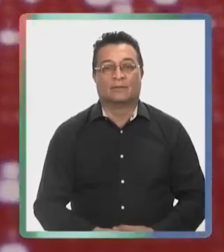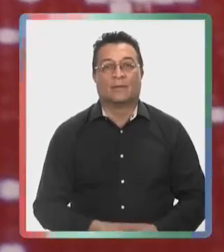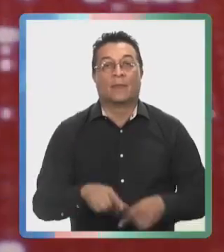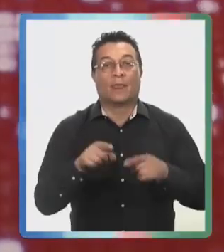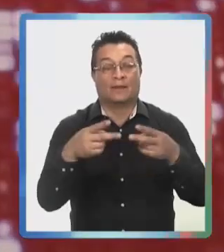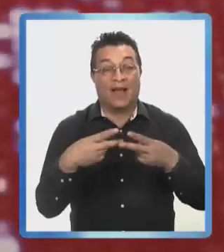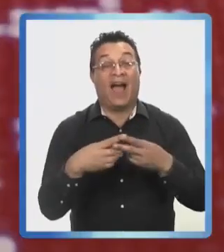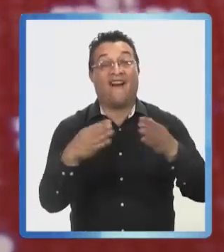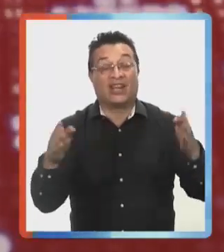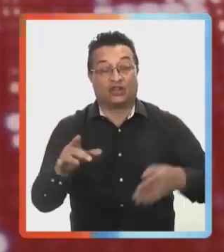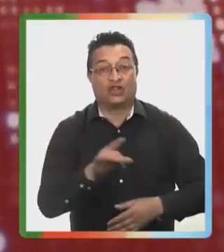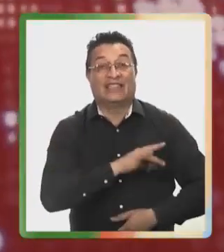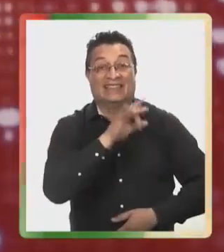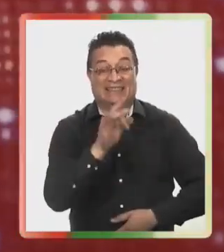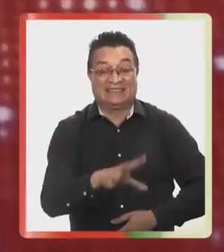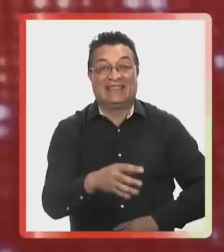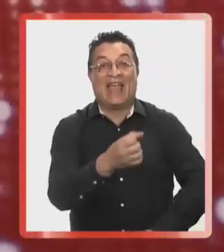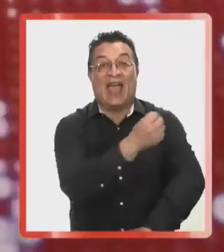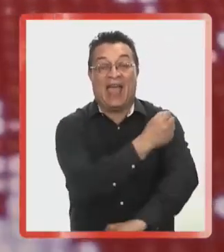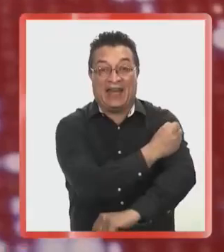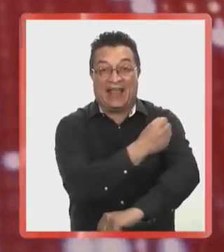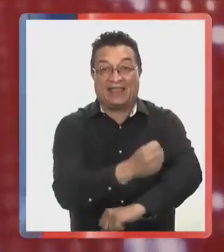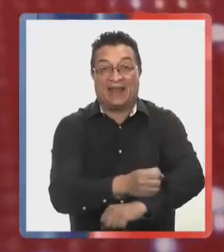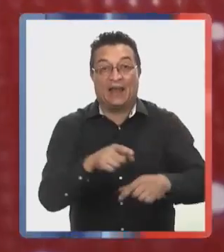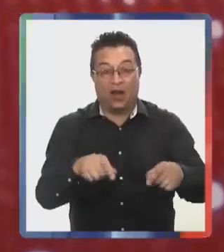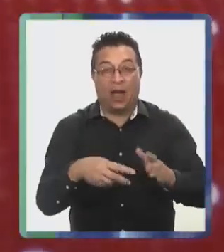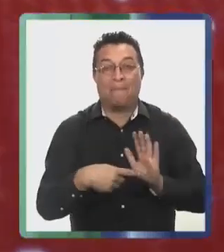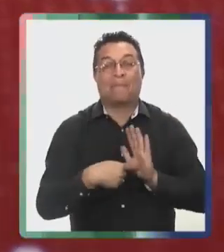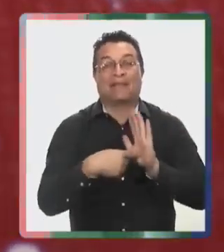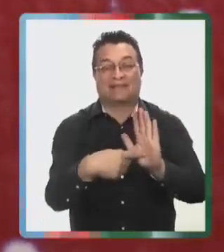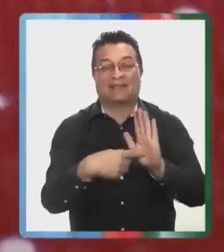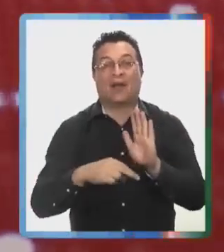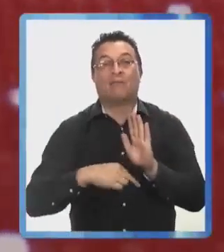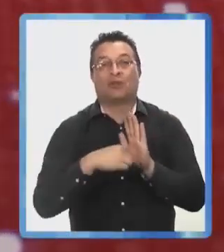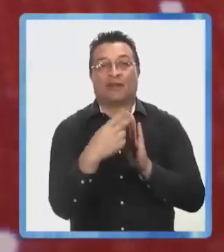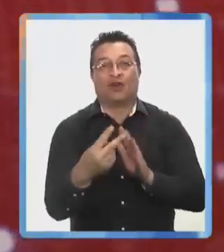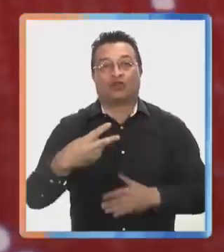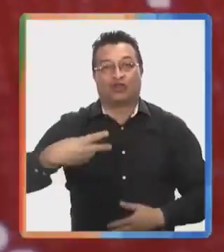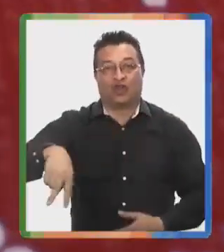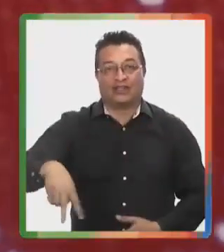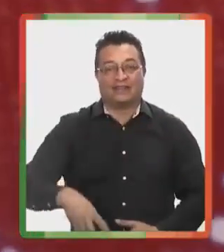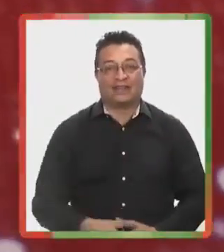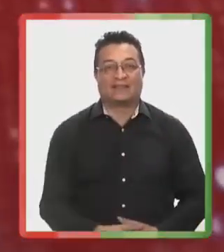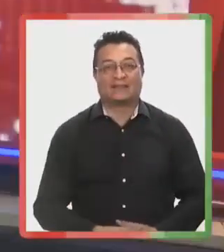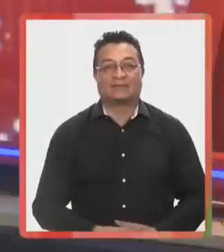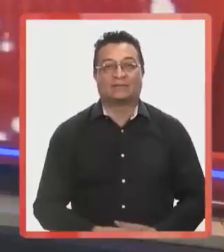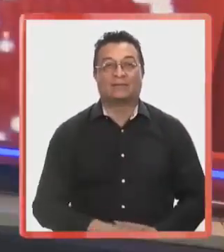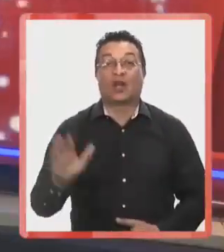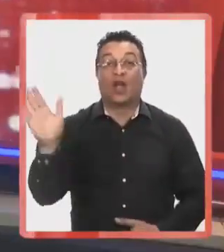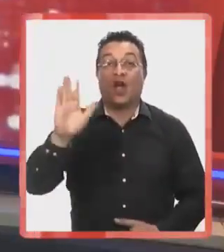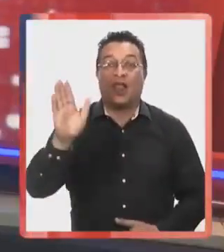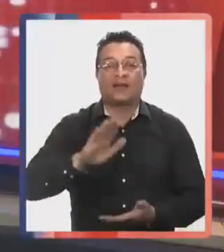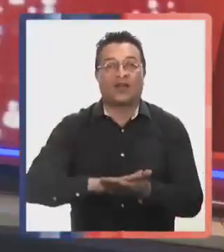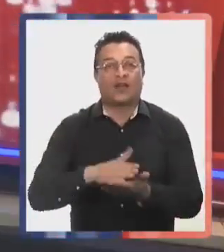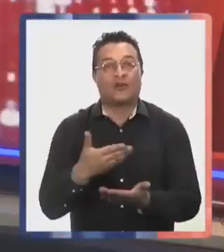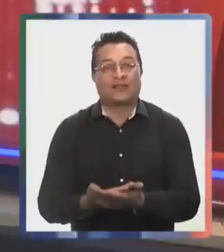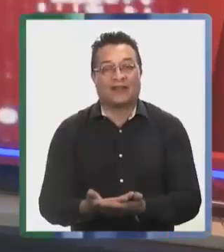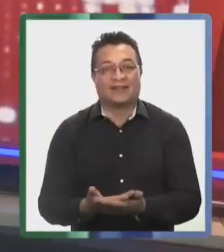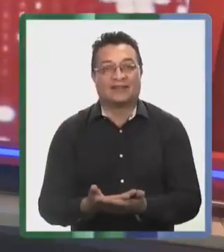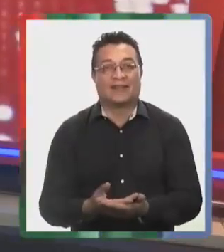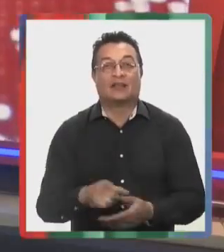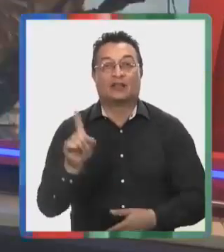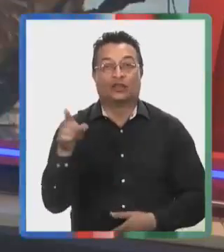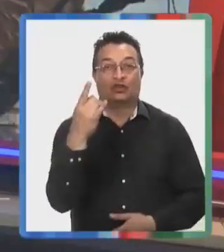Comisión de Señal Abierta de Chile, Arcatel, presenta Portavoz Noticias. Hola, ¿cómo